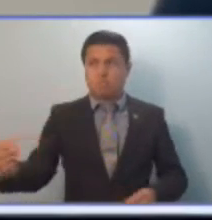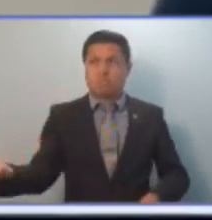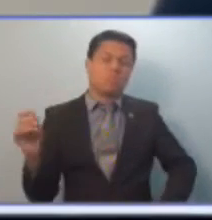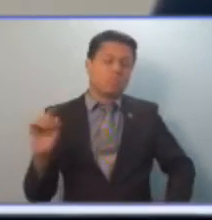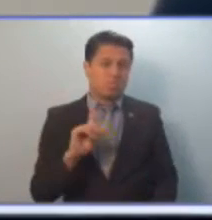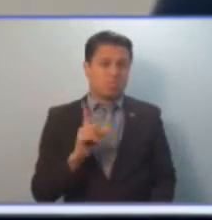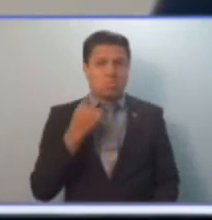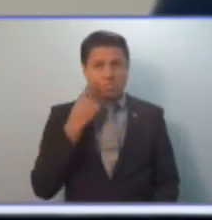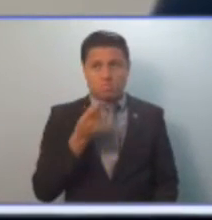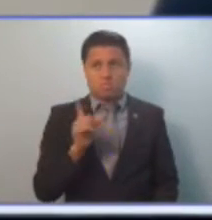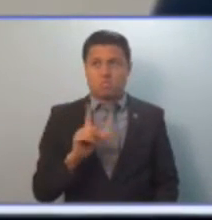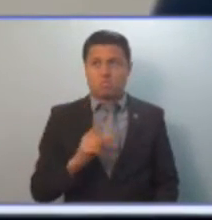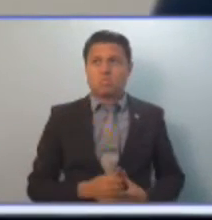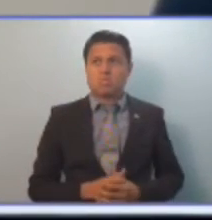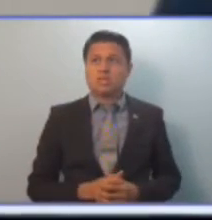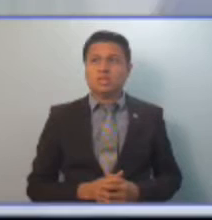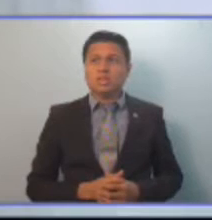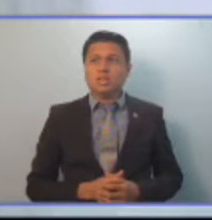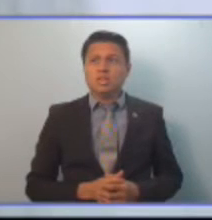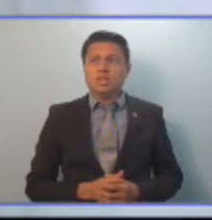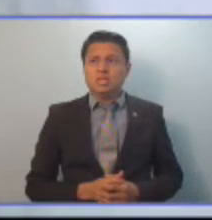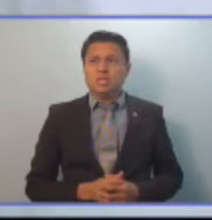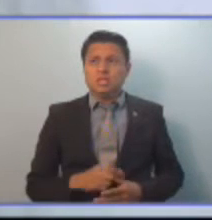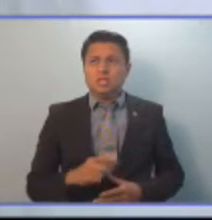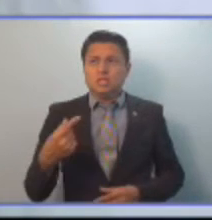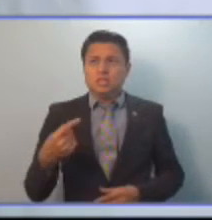no. Cuando yo salí de